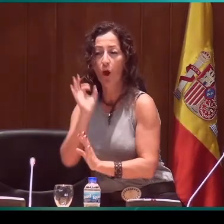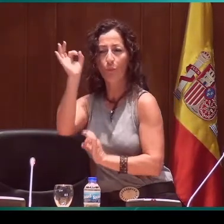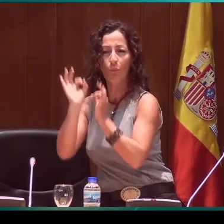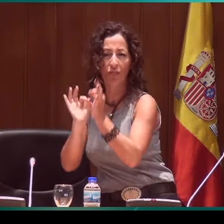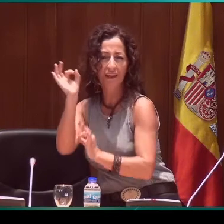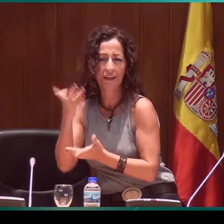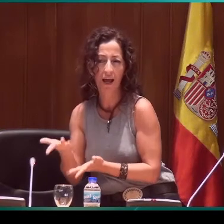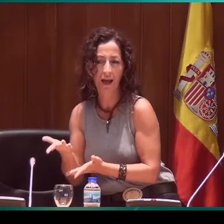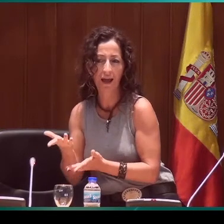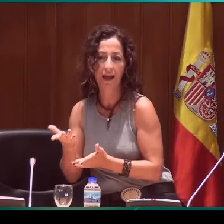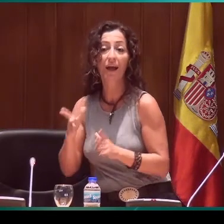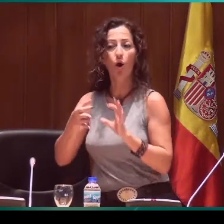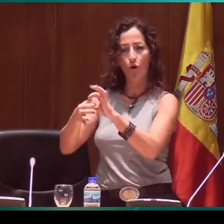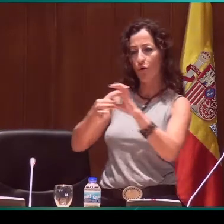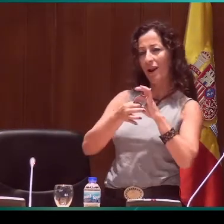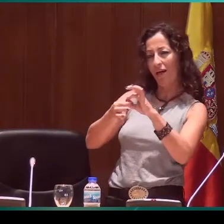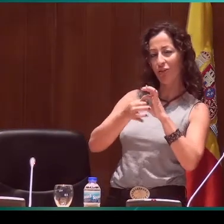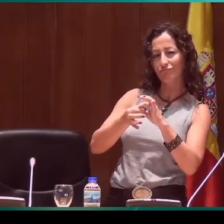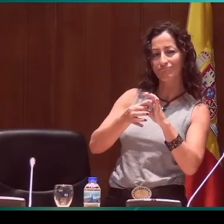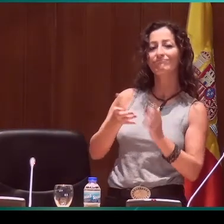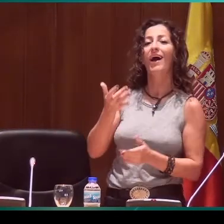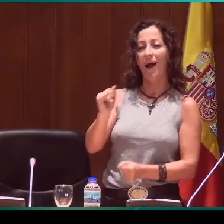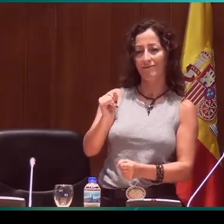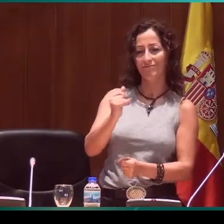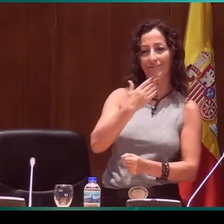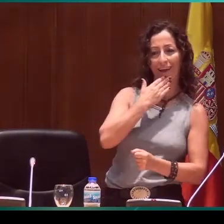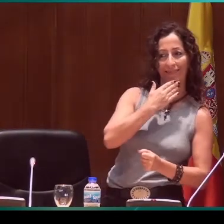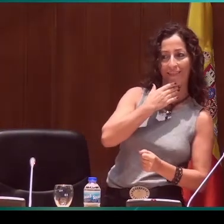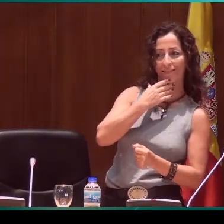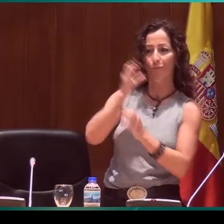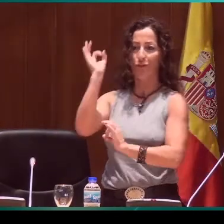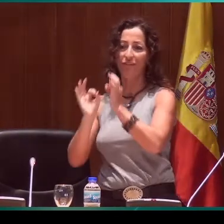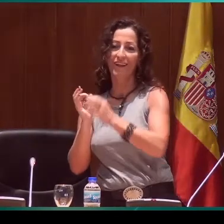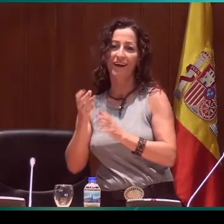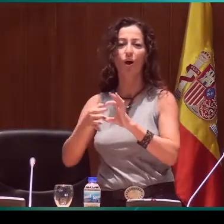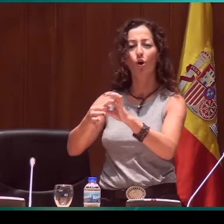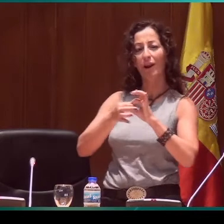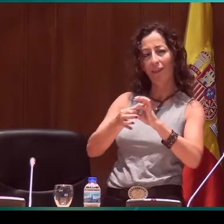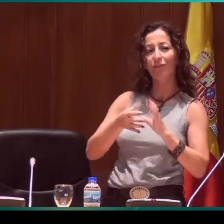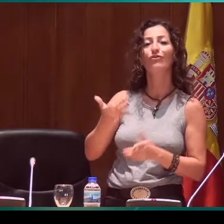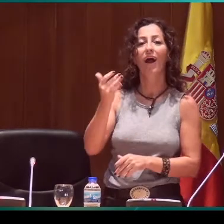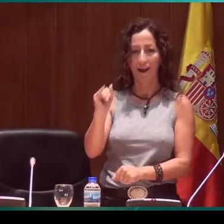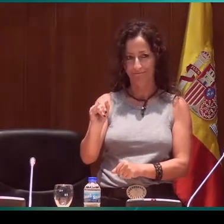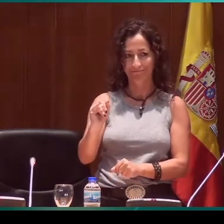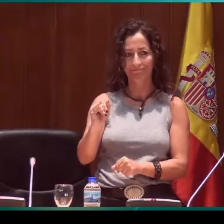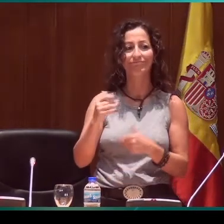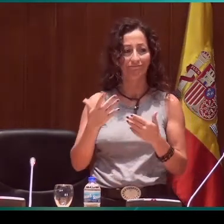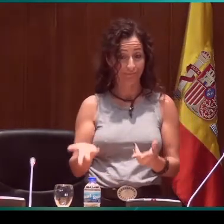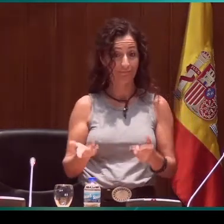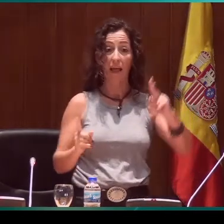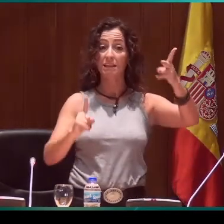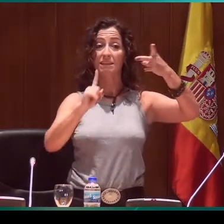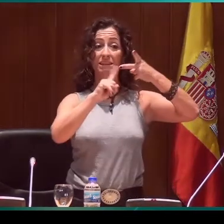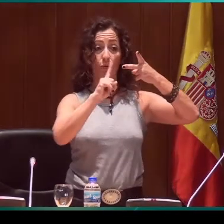respuestas de aciertos, hay correlación entre estos dos aspectos, entre la edad y el porcentaje de respuestas